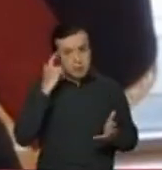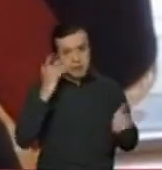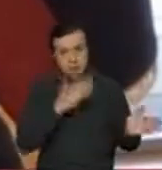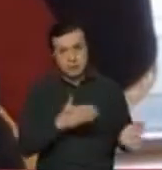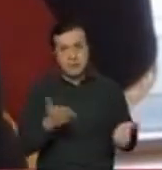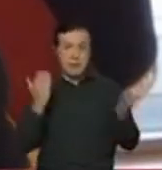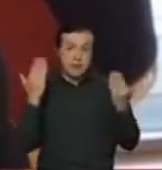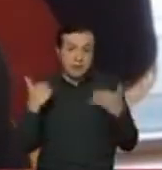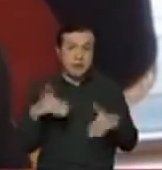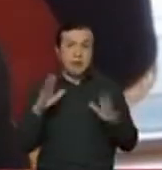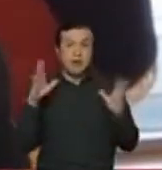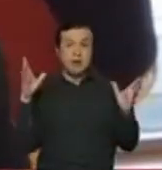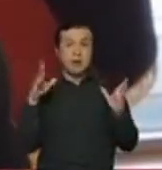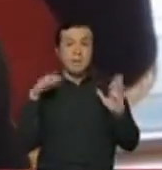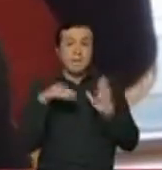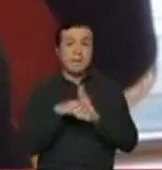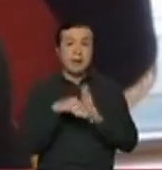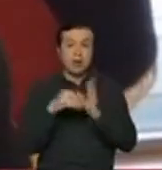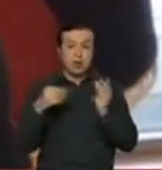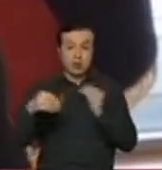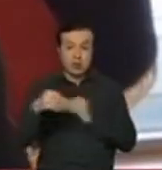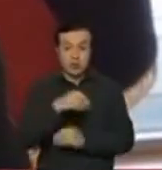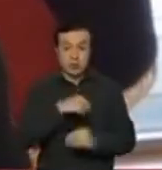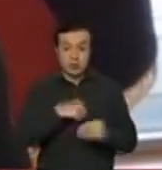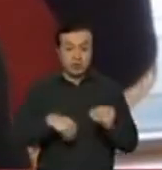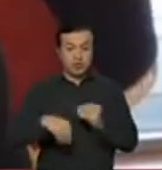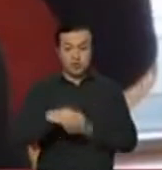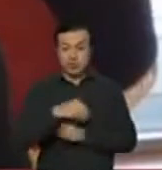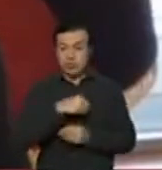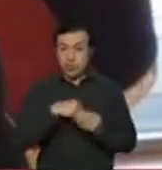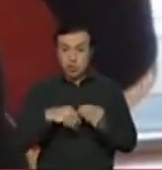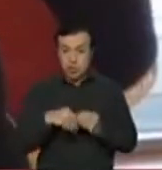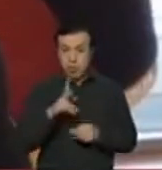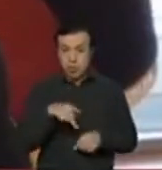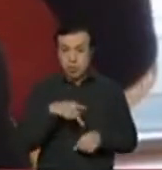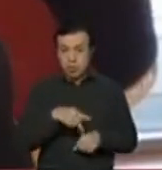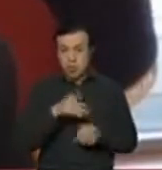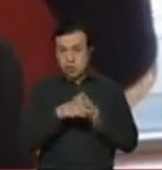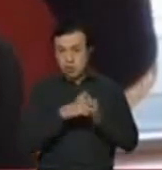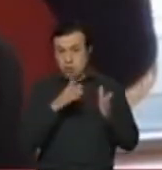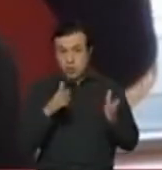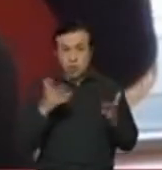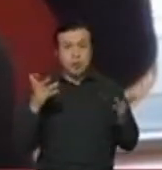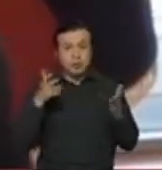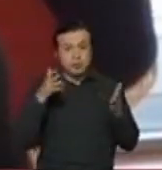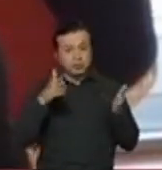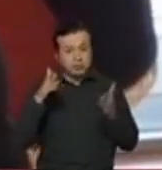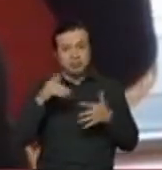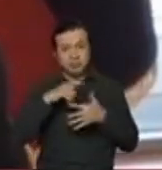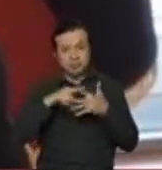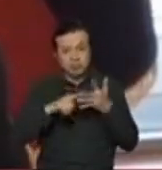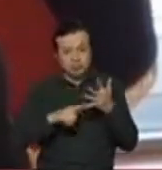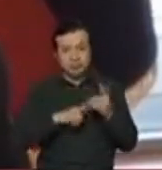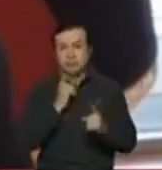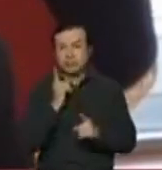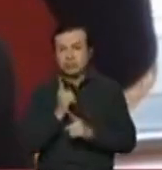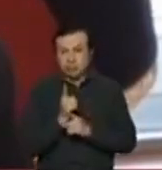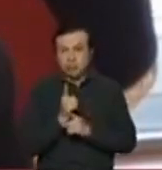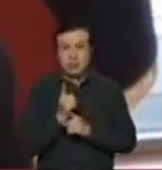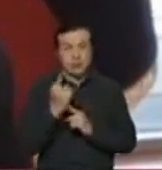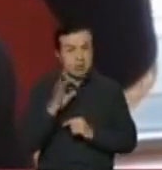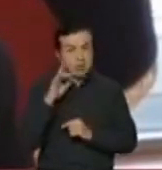el concepto de una banca de inversión eficiente o profesional es enfrentar los diferentes escenarios. De